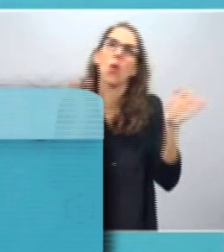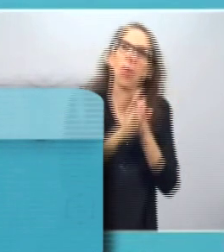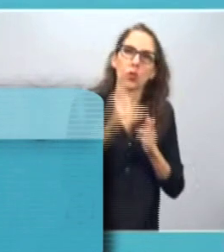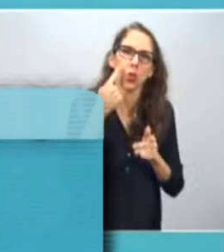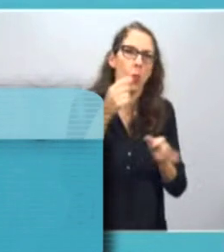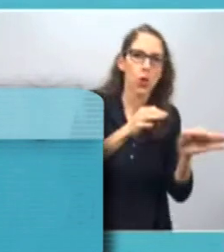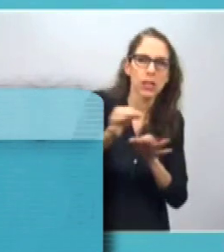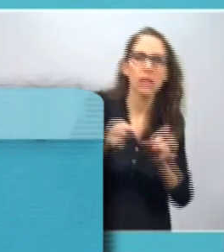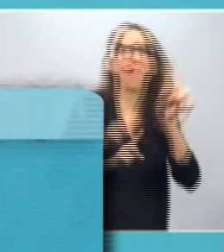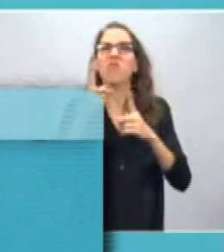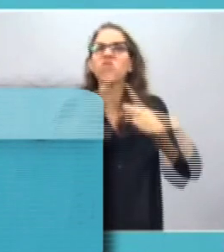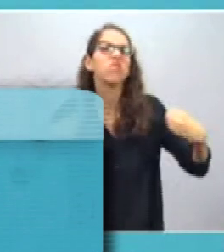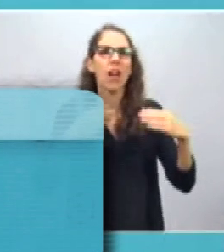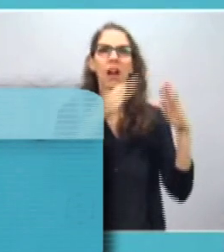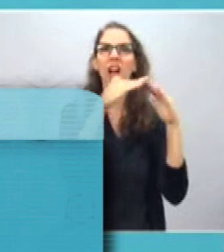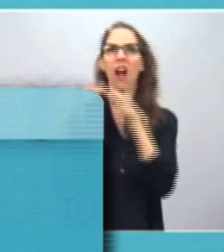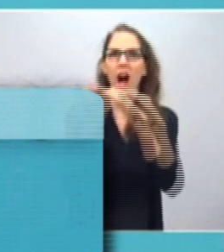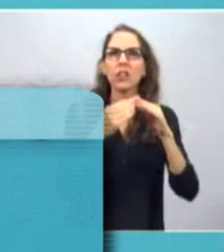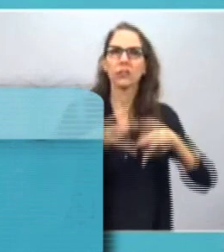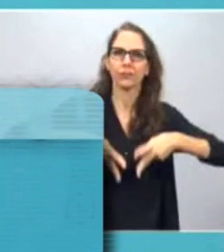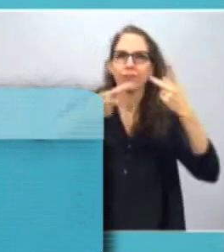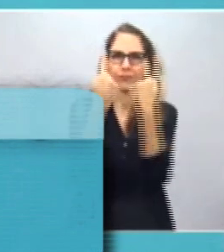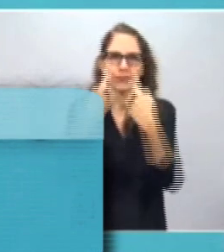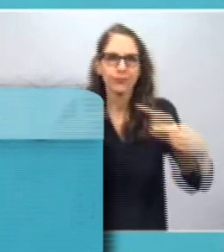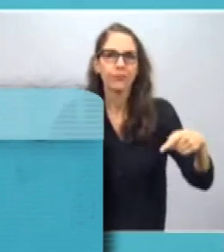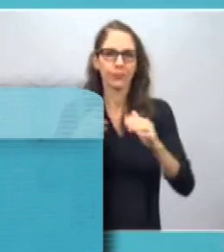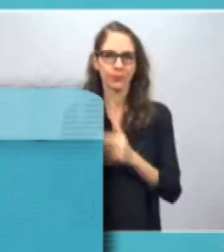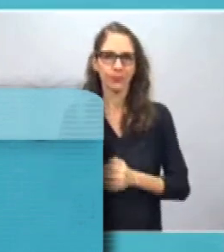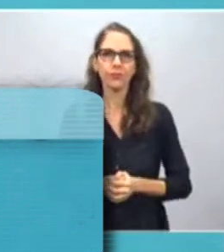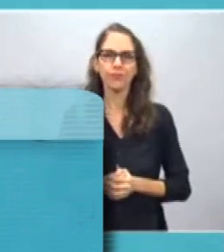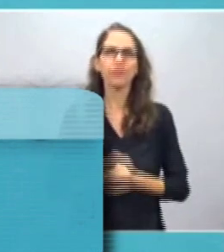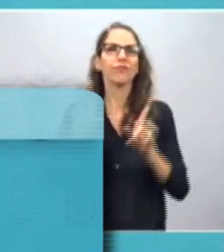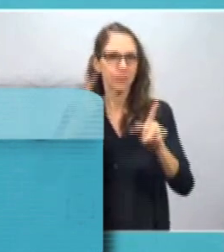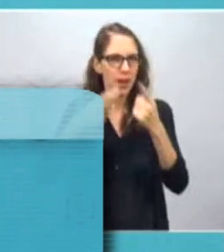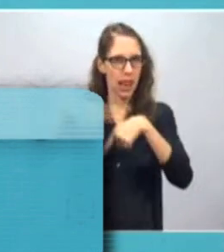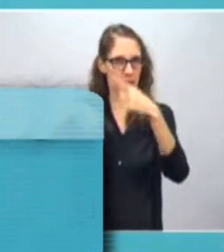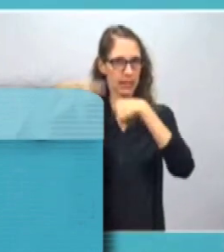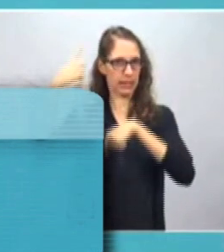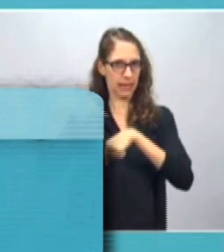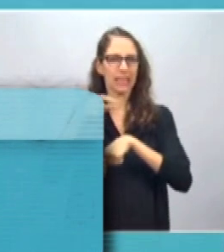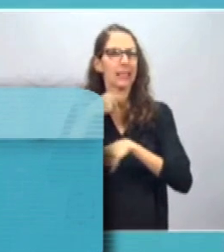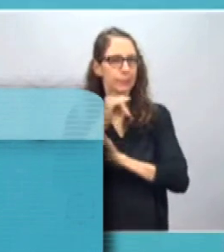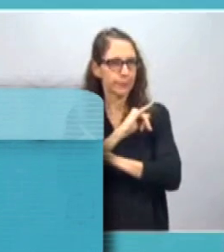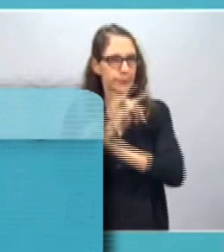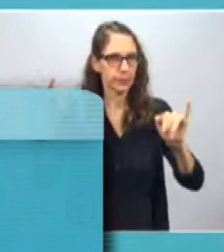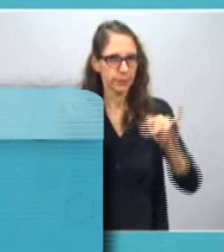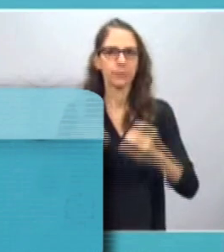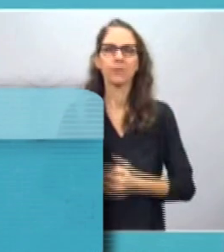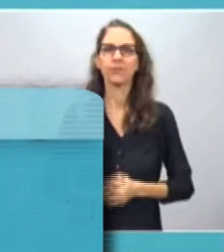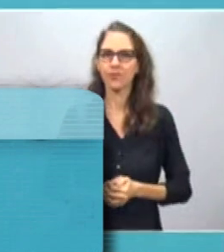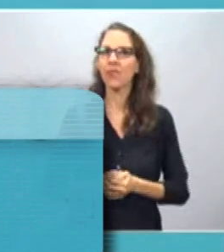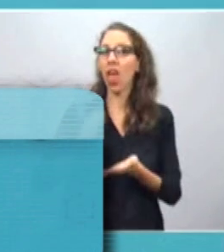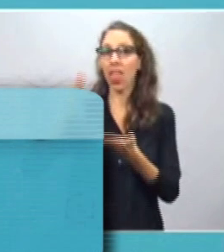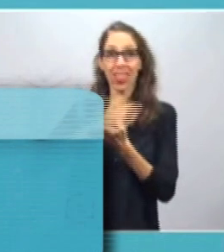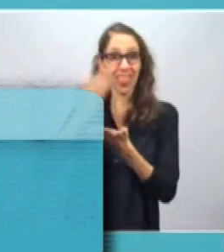de infraestructuras de todo tipo y especie. Vuelvo atrás solamente para señalar que de